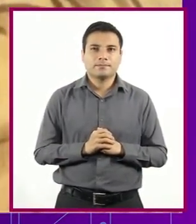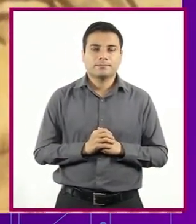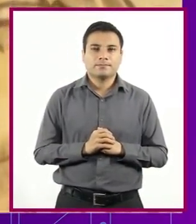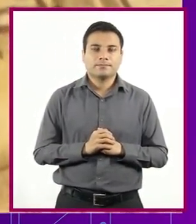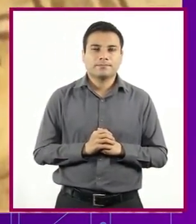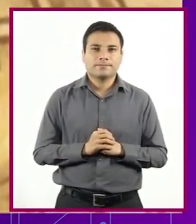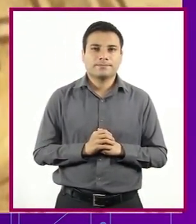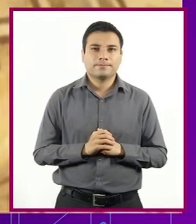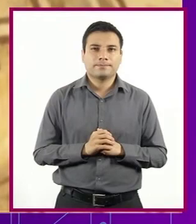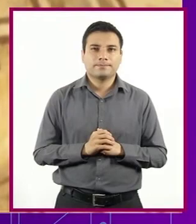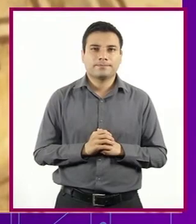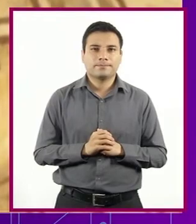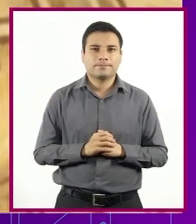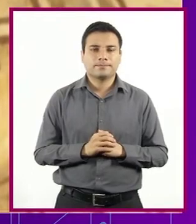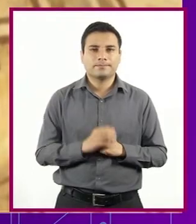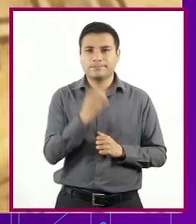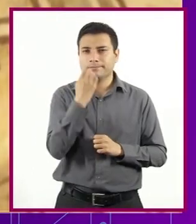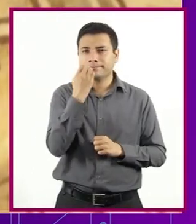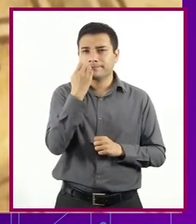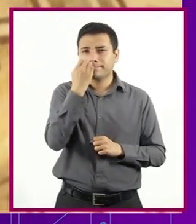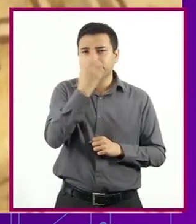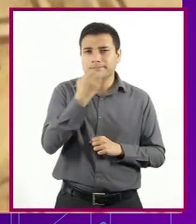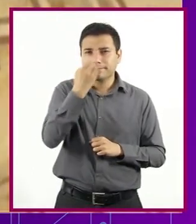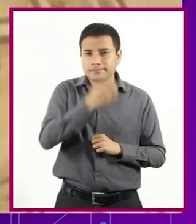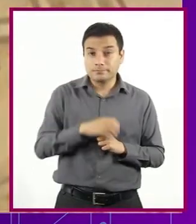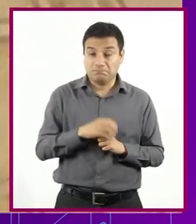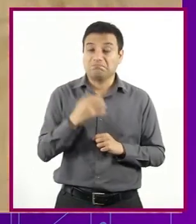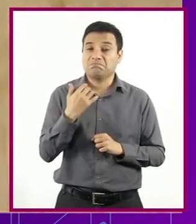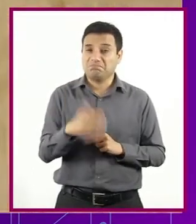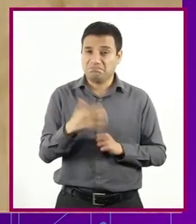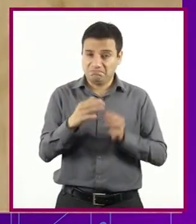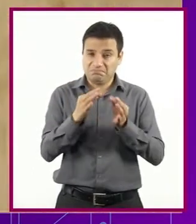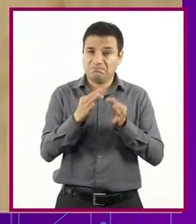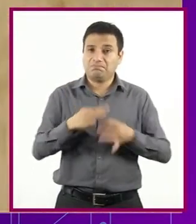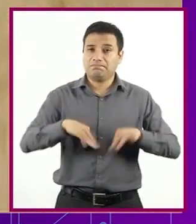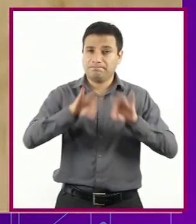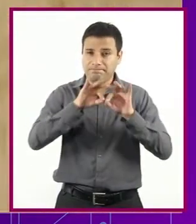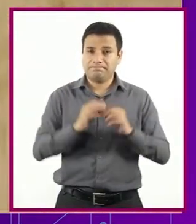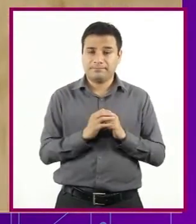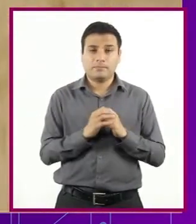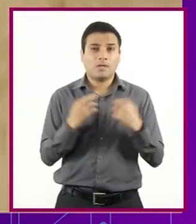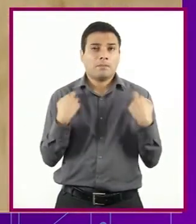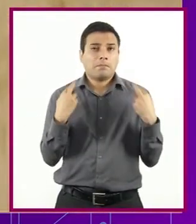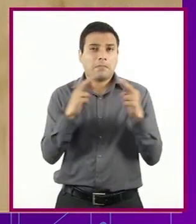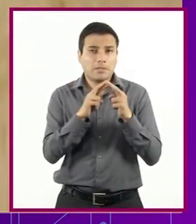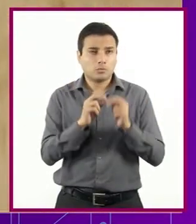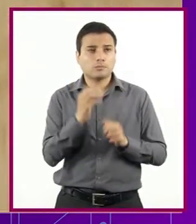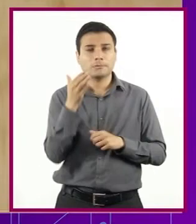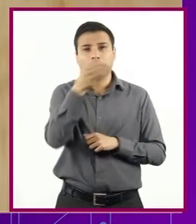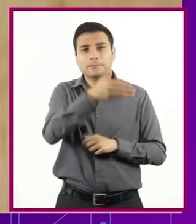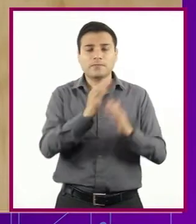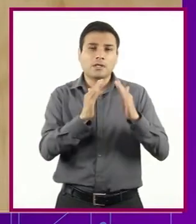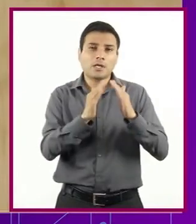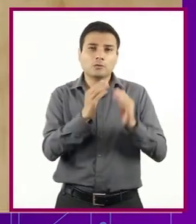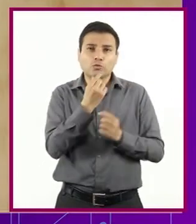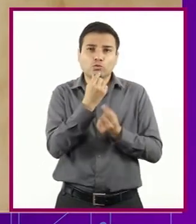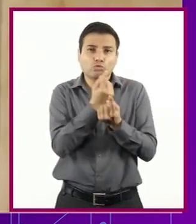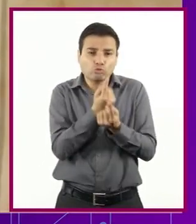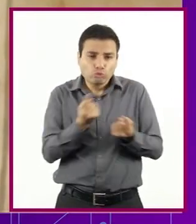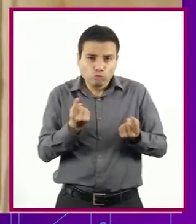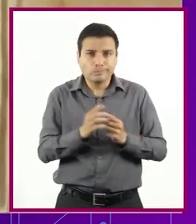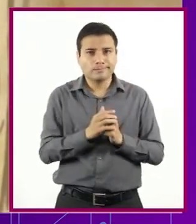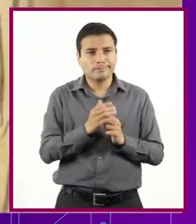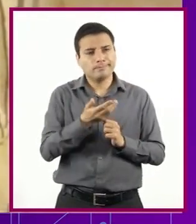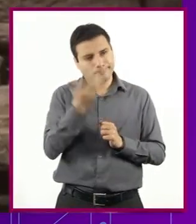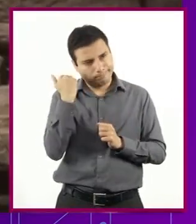La educación entre los mexicas ocupaba un lugar preponderante, de modo que los maestros acudían a la casa de niños y jóvenes para